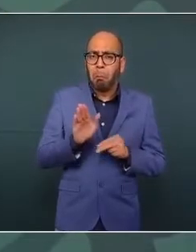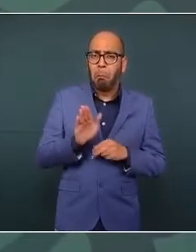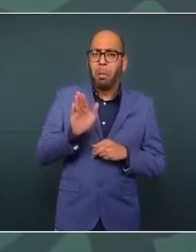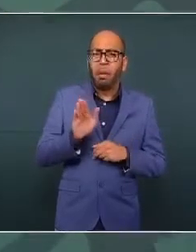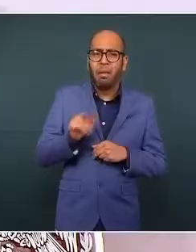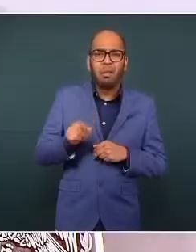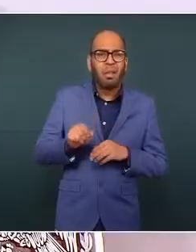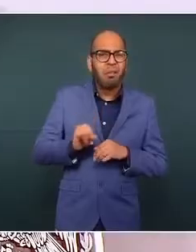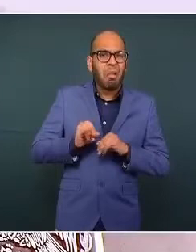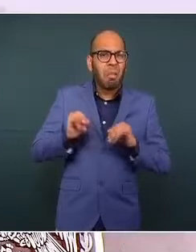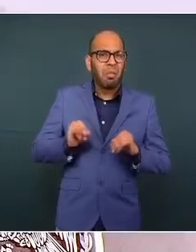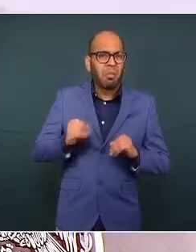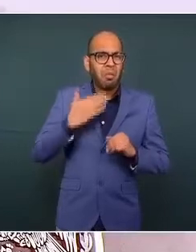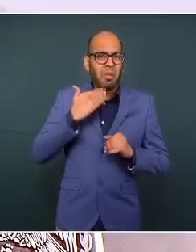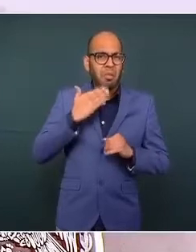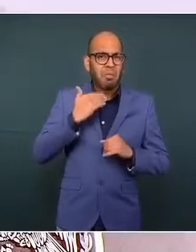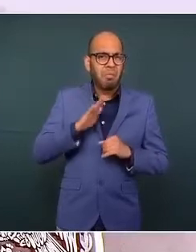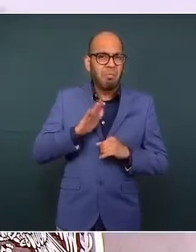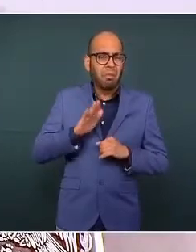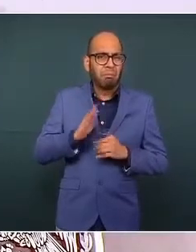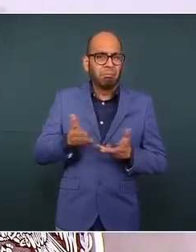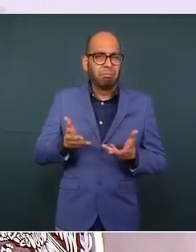existiera la corrupción.